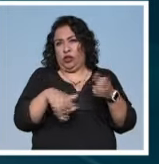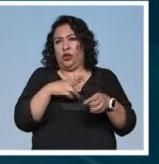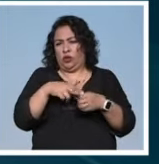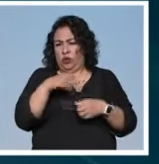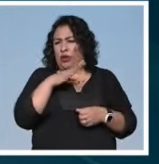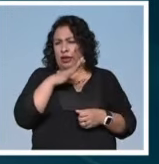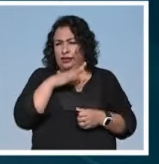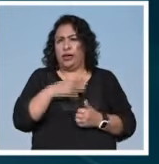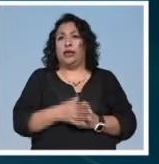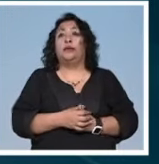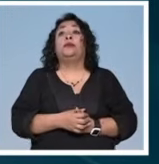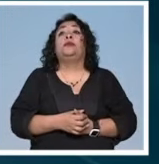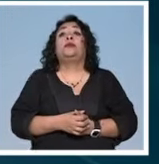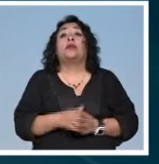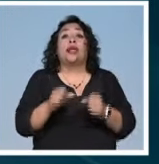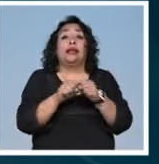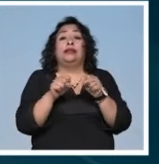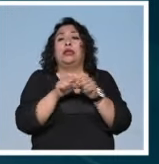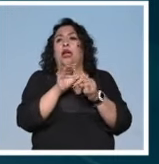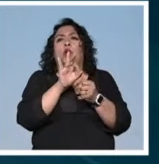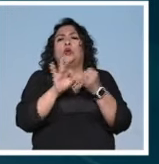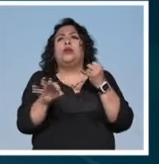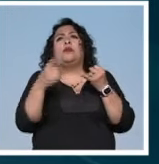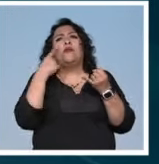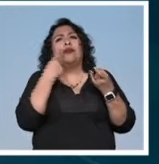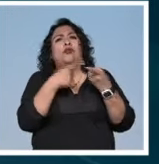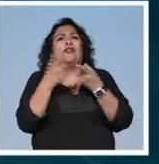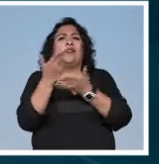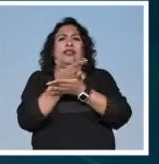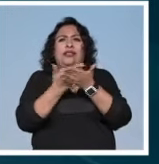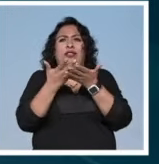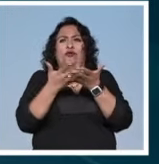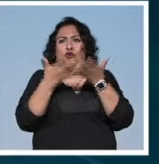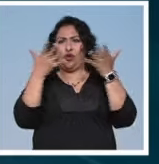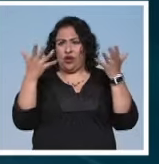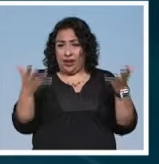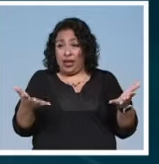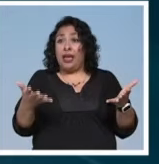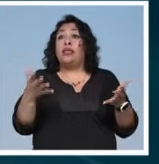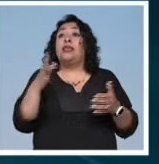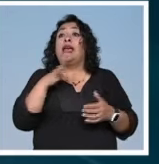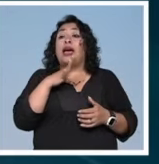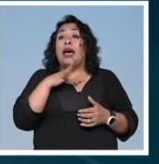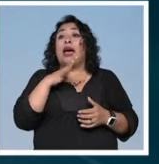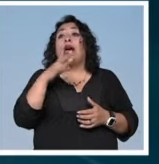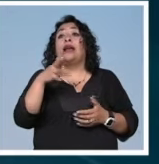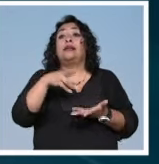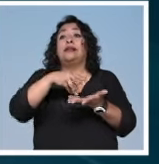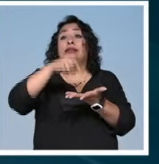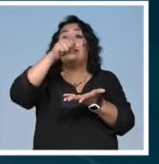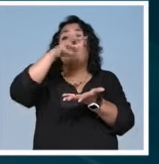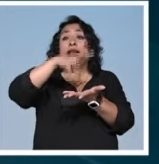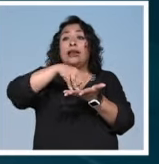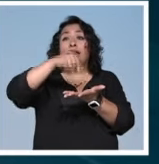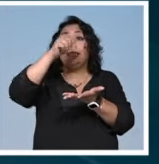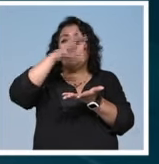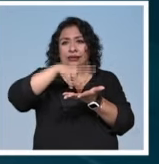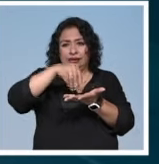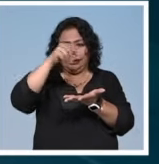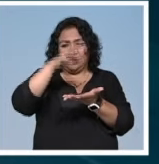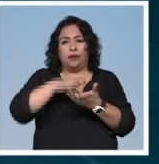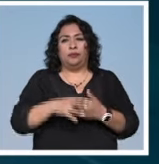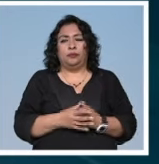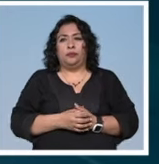naturaleza. La sala finaliza con una serie de dibujos de gran formato, creados a partir de ceniza y carbón al temple.